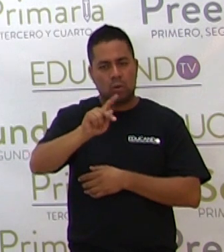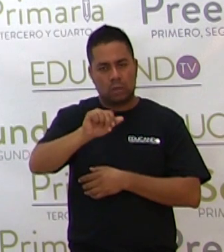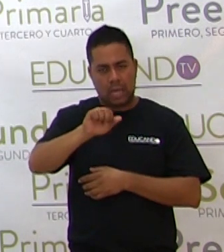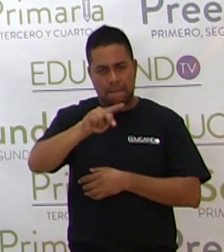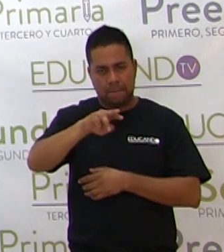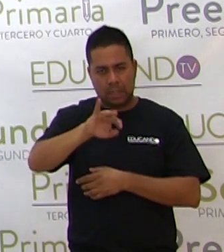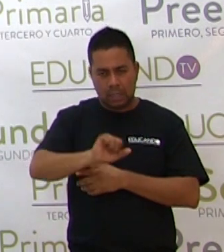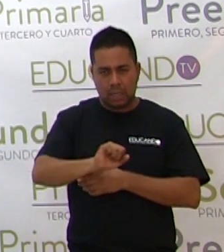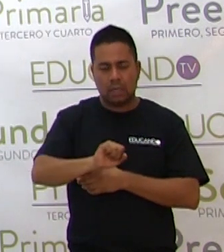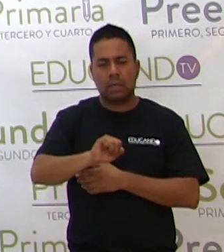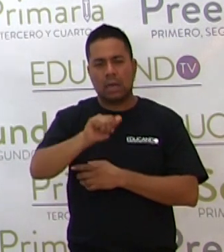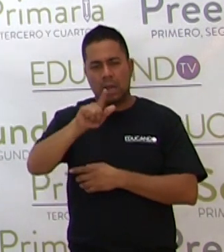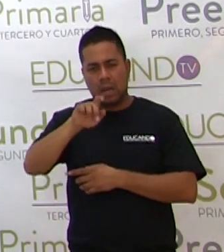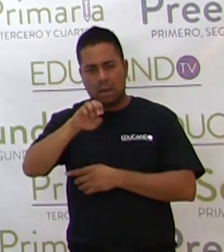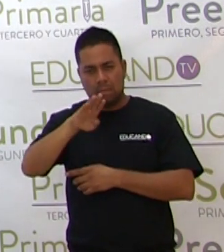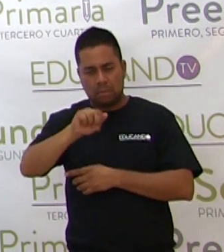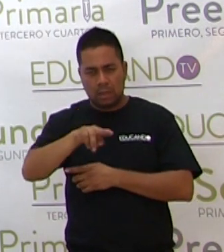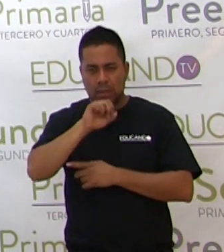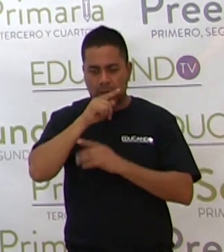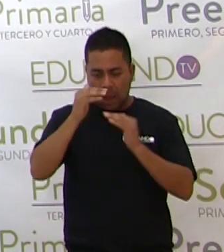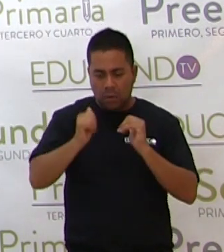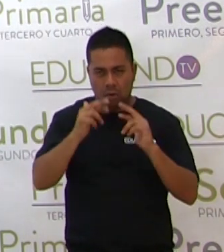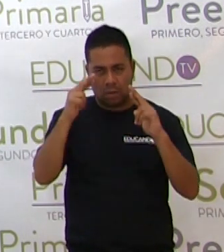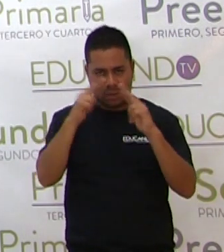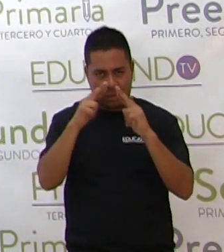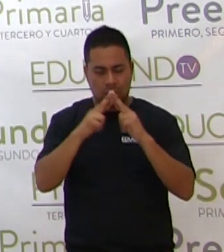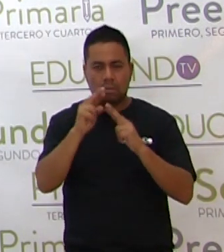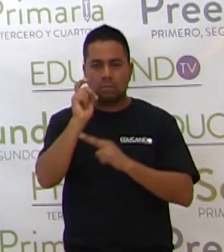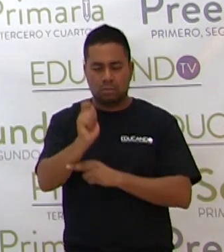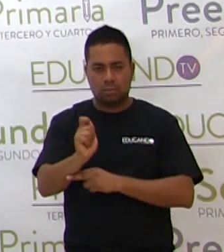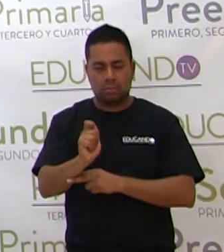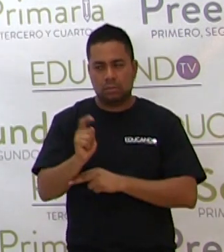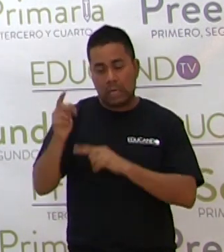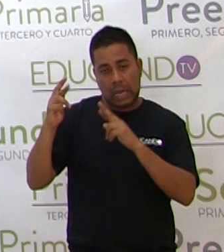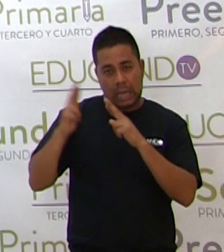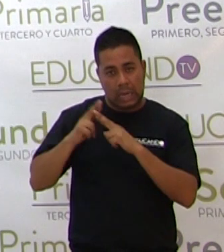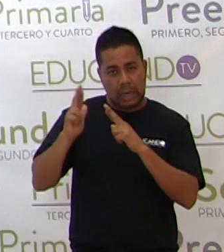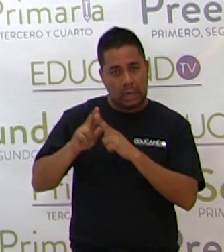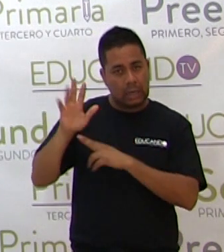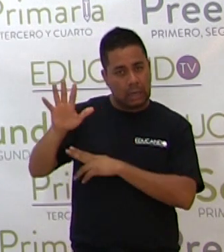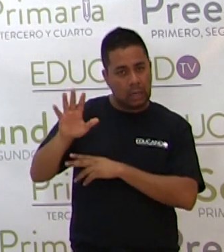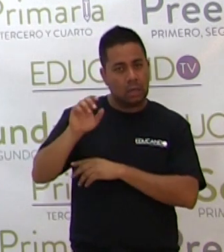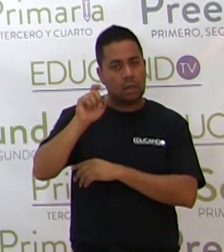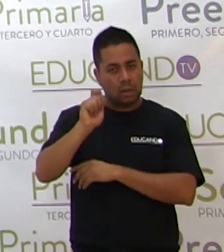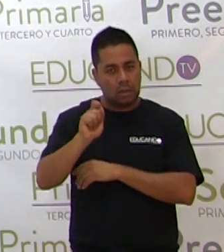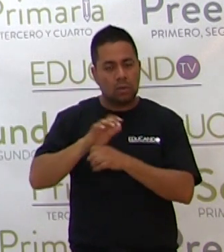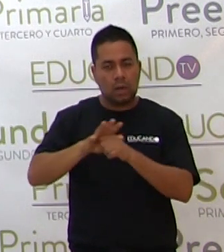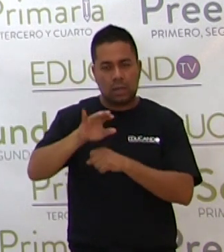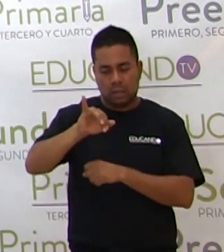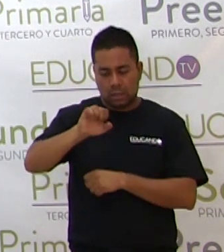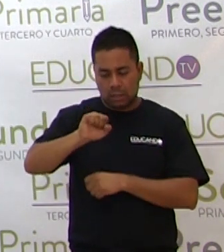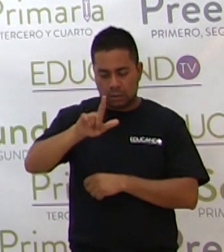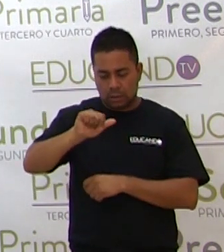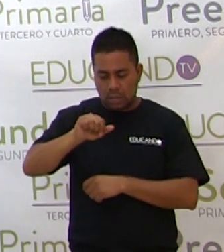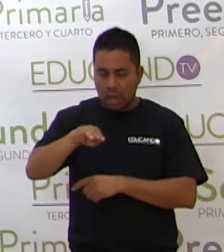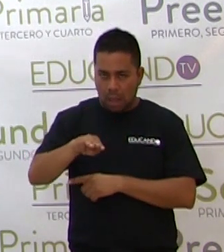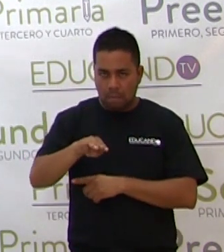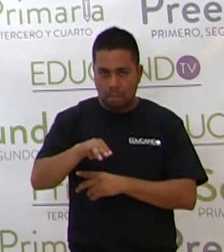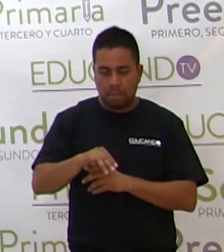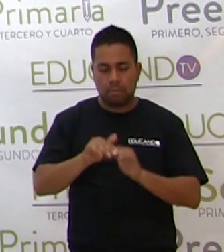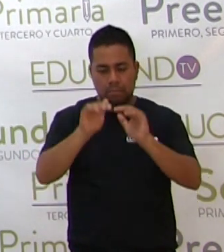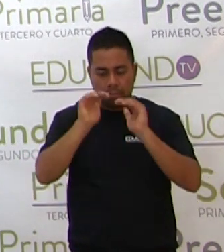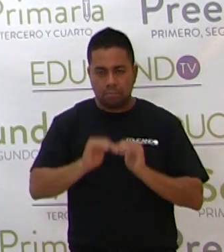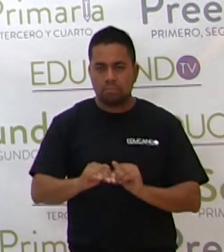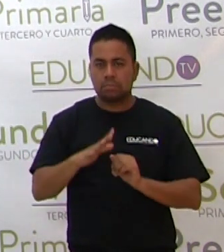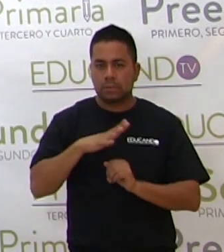está la religión la religión predominante es el islam abajo